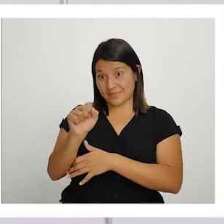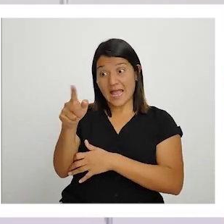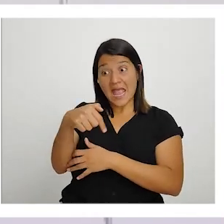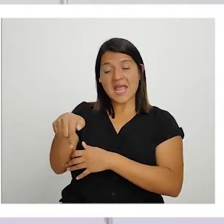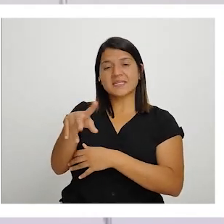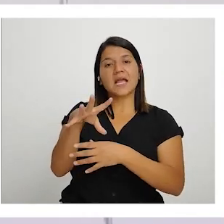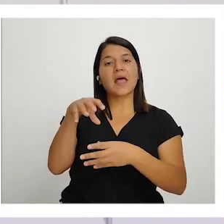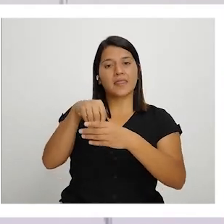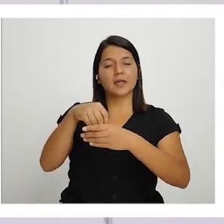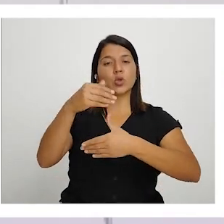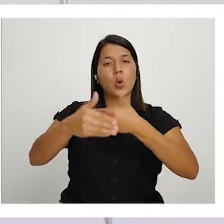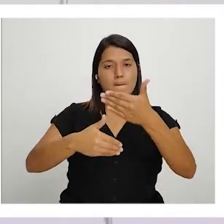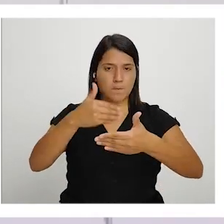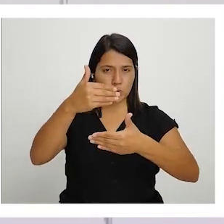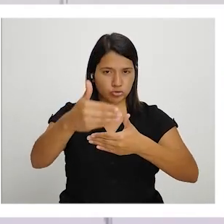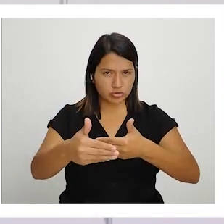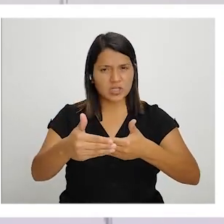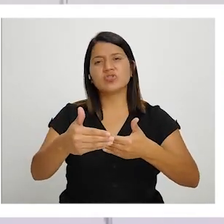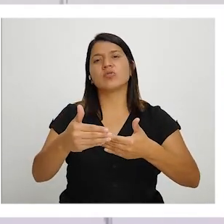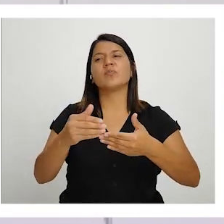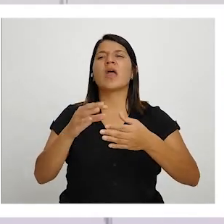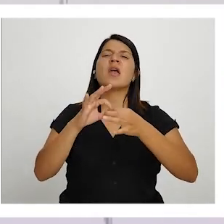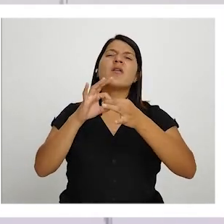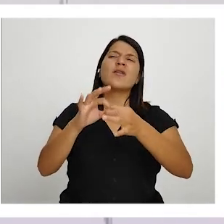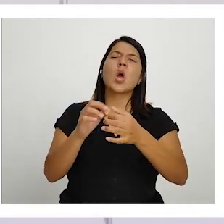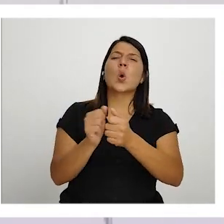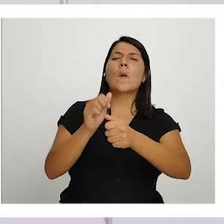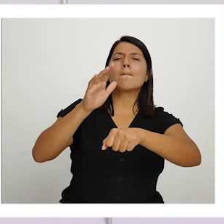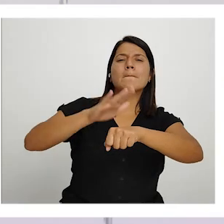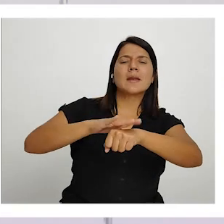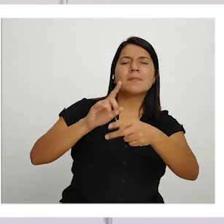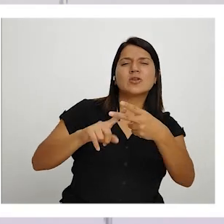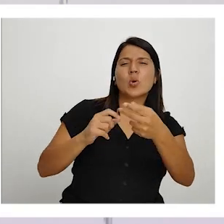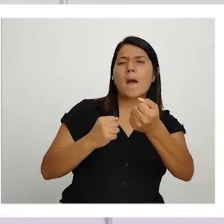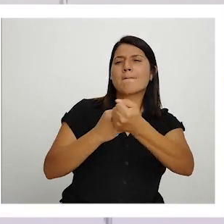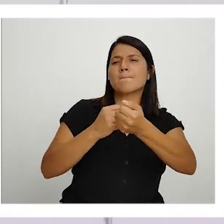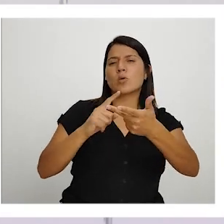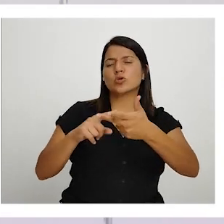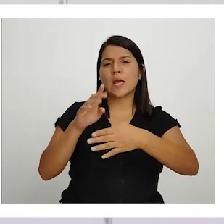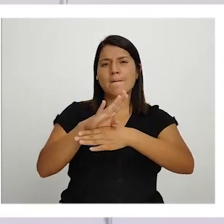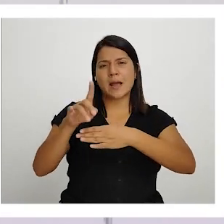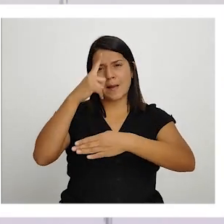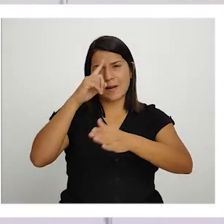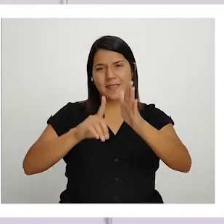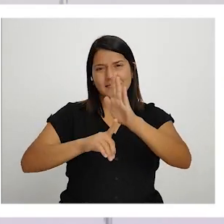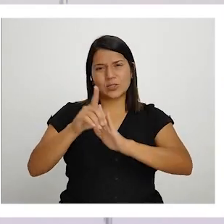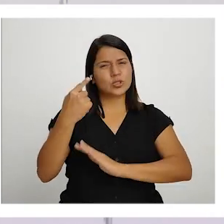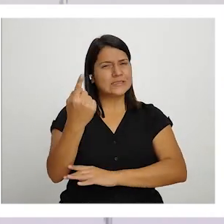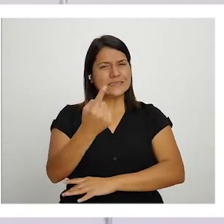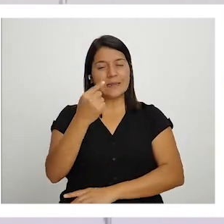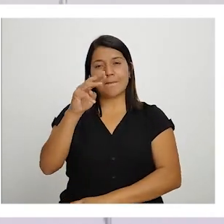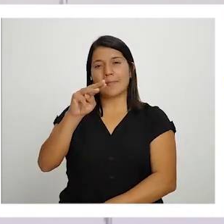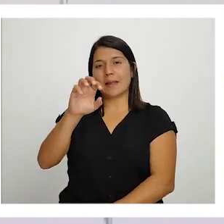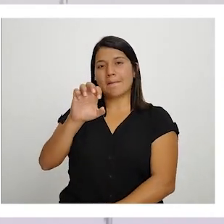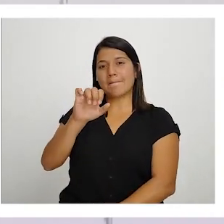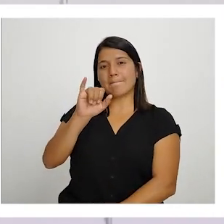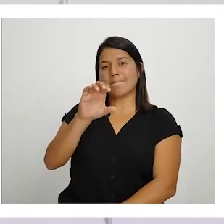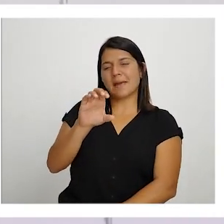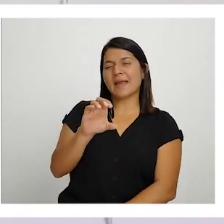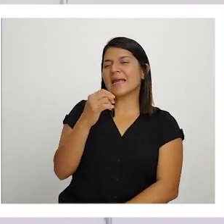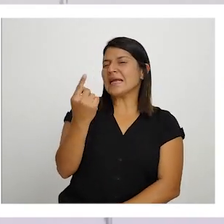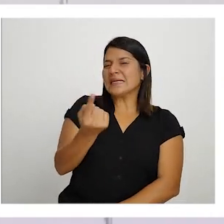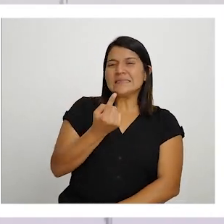parte de ese proceso, todo el tema de permisos, de apoyos, banca para el desarrollo. Siempre el Ministerio de Economía está en ese